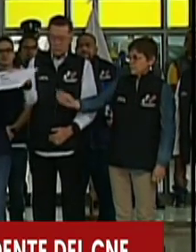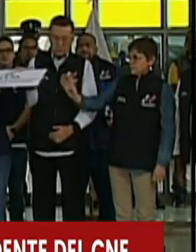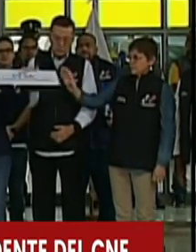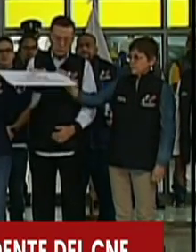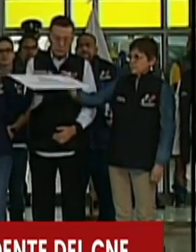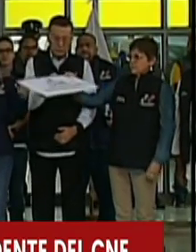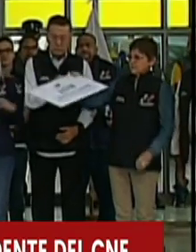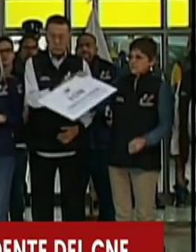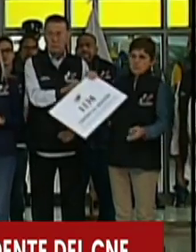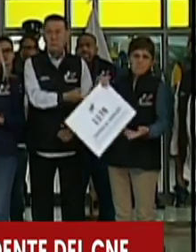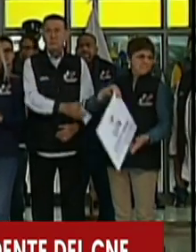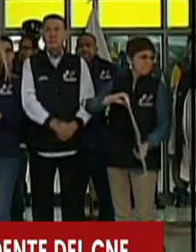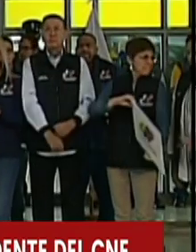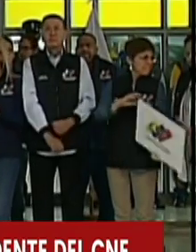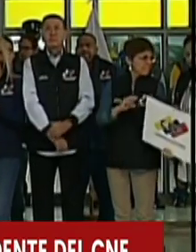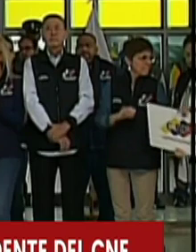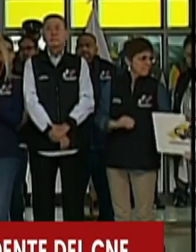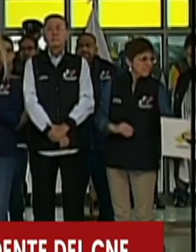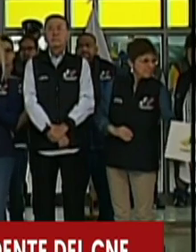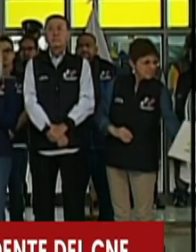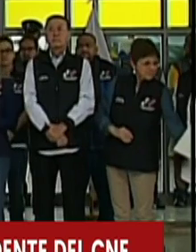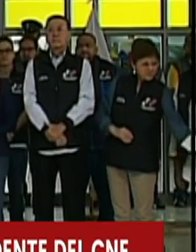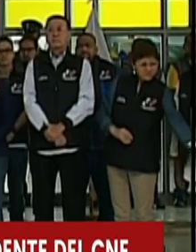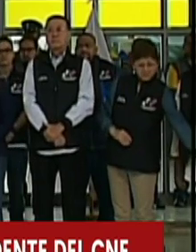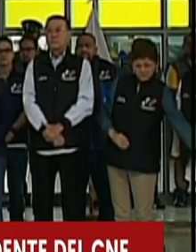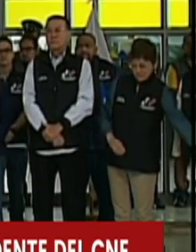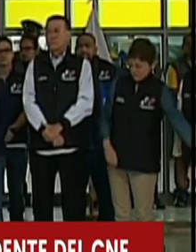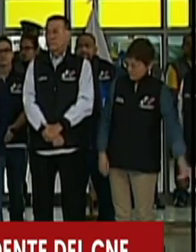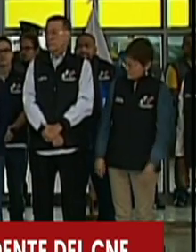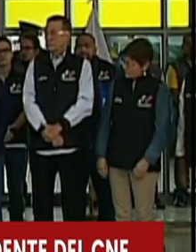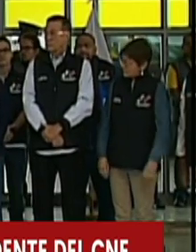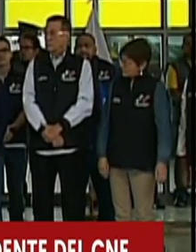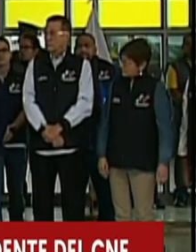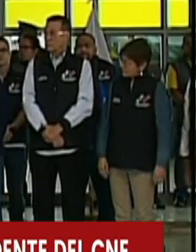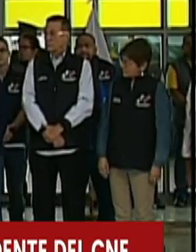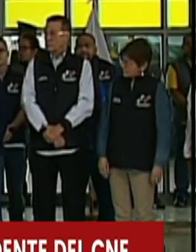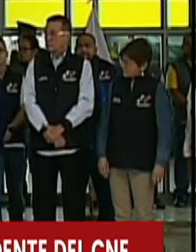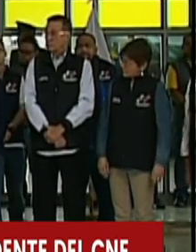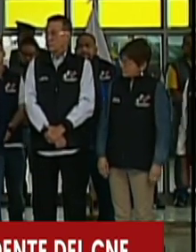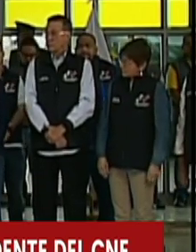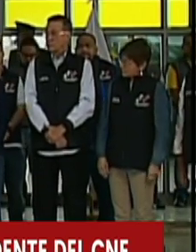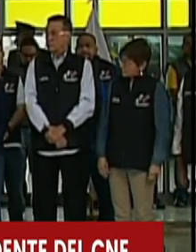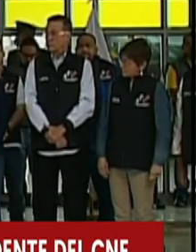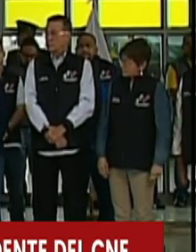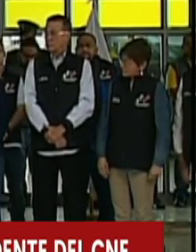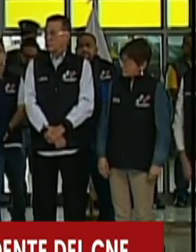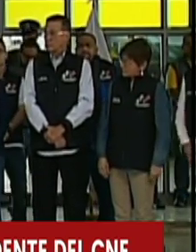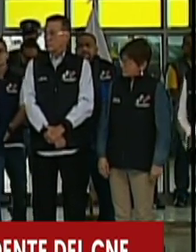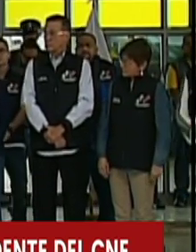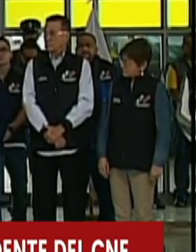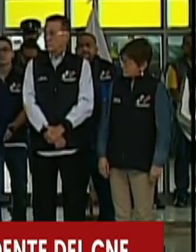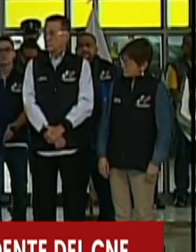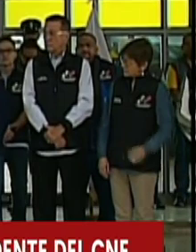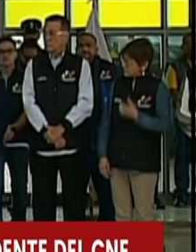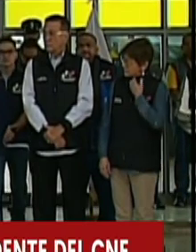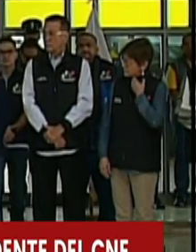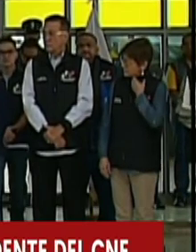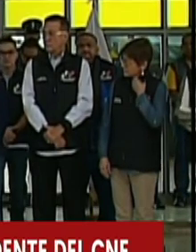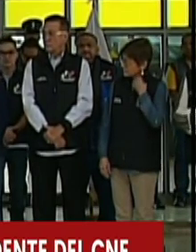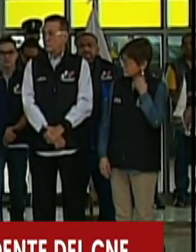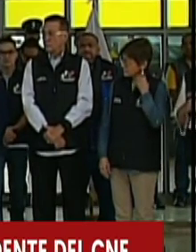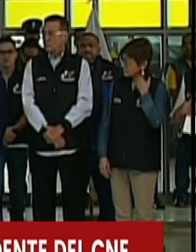simulacro a familiarizarse con estas máquinas que son de las mejores del mundo.